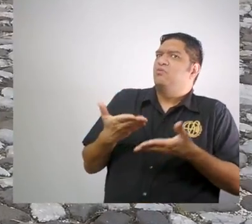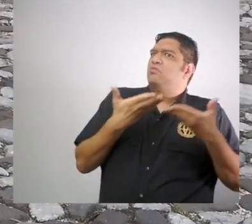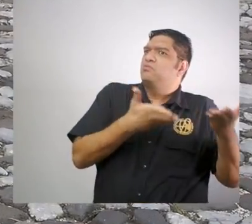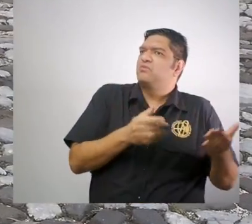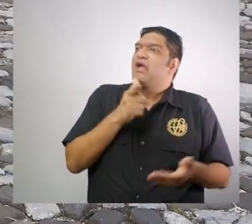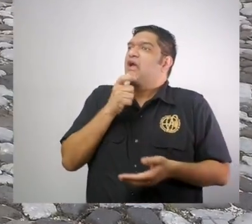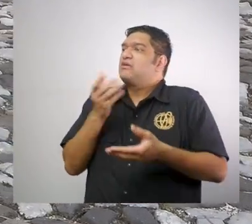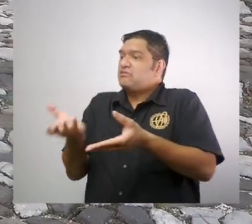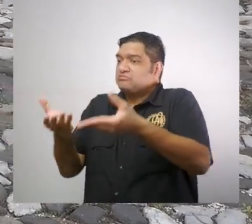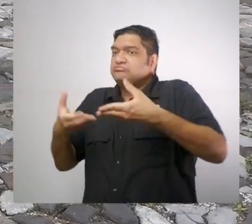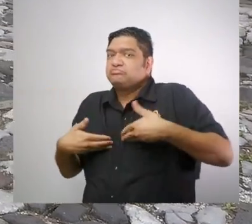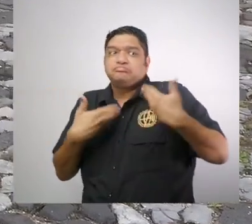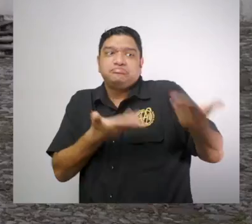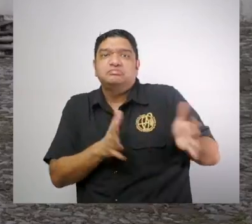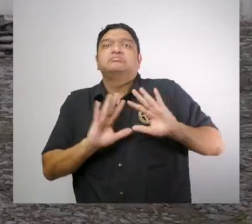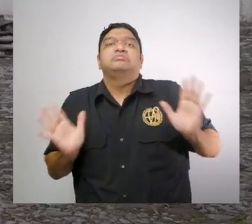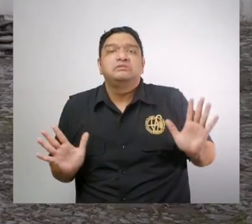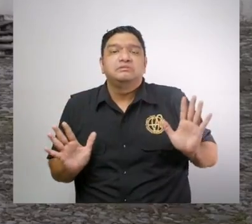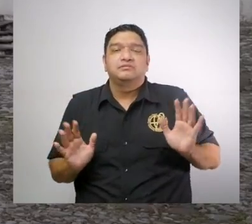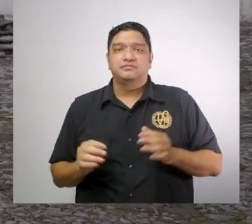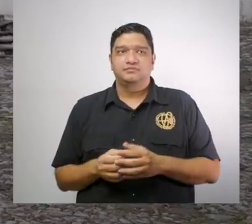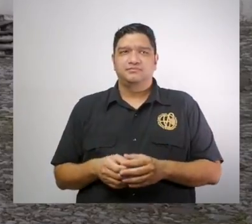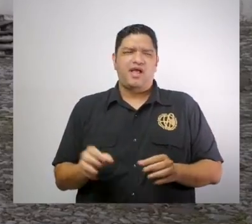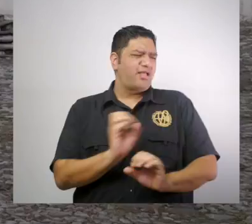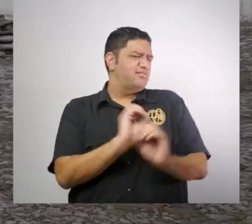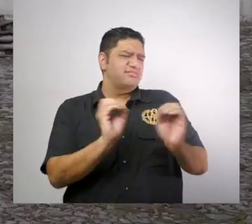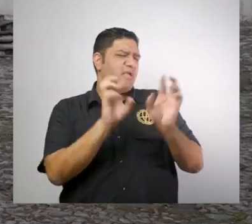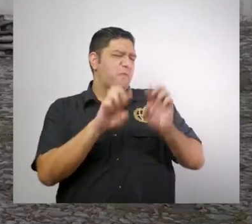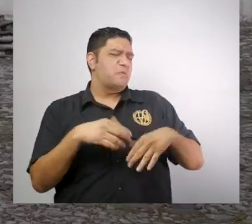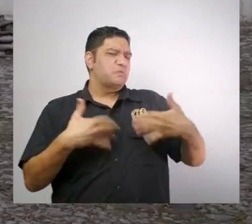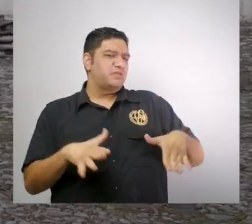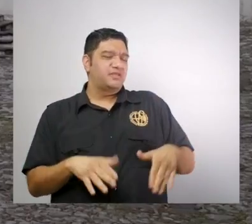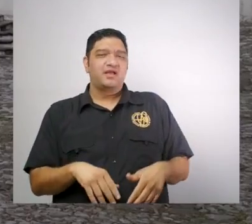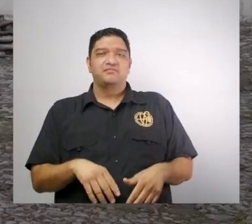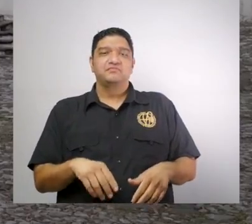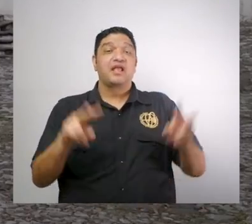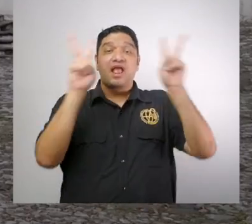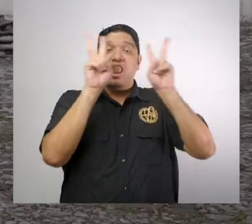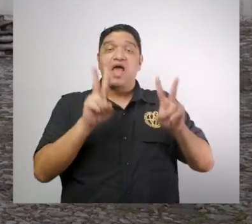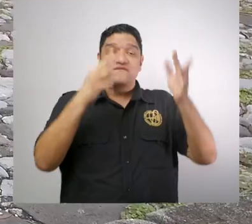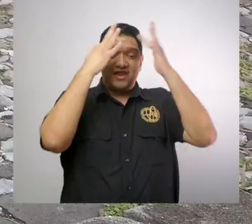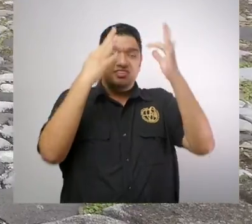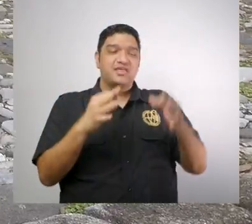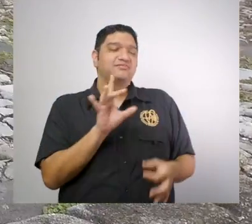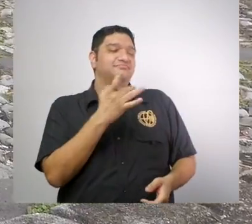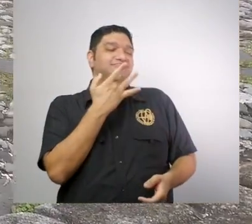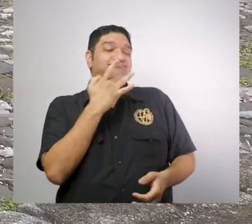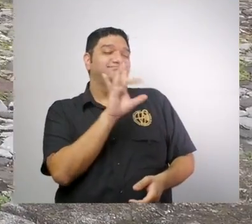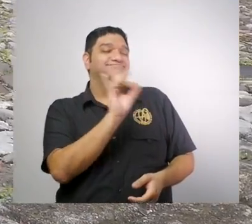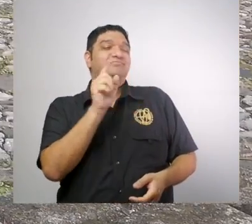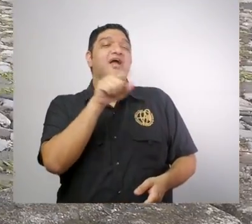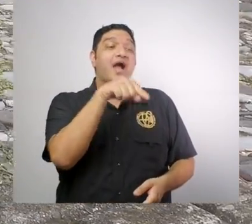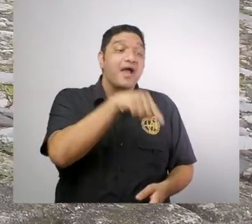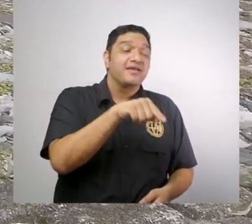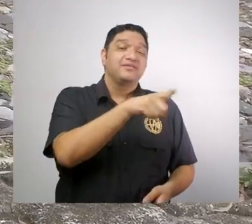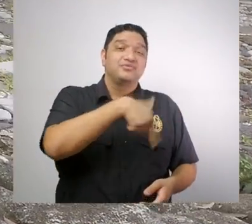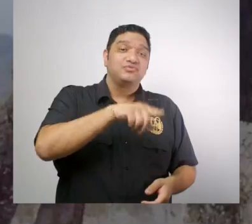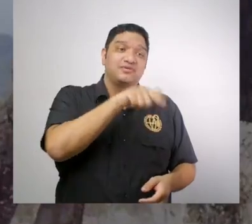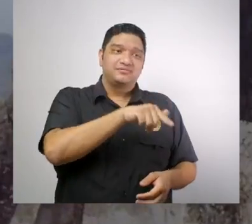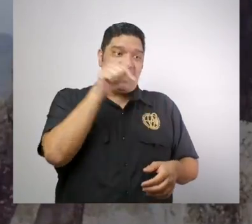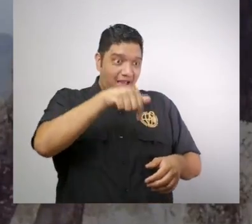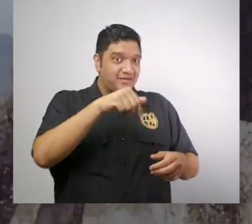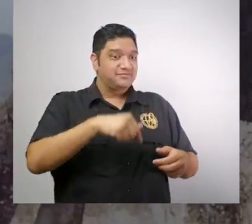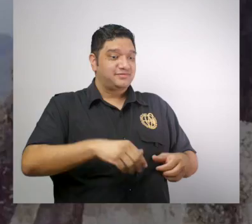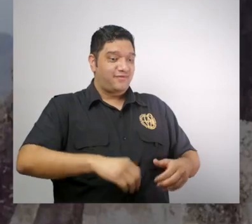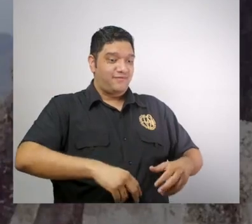le respondieron, a nadie. Donde ella quiera quedarse con el tiempo, allí se formará una gran ciudad.